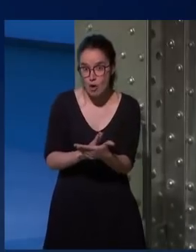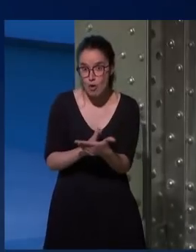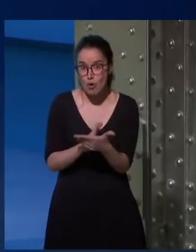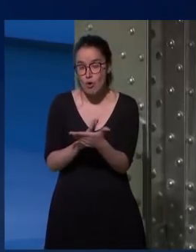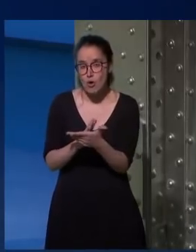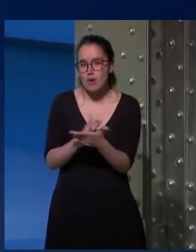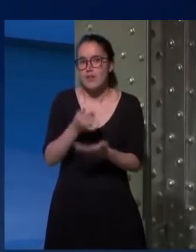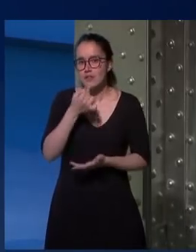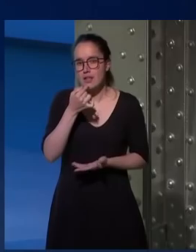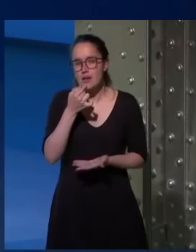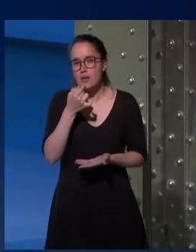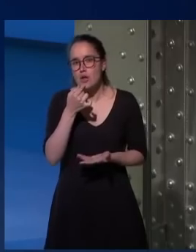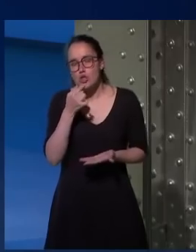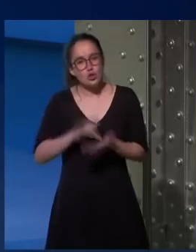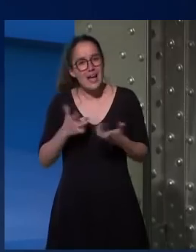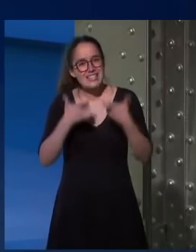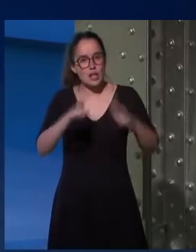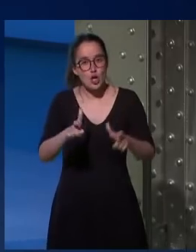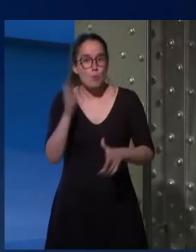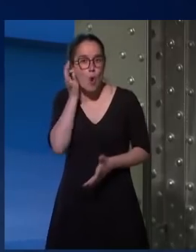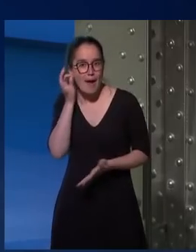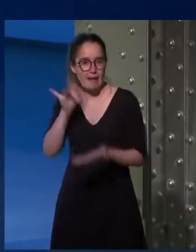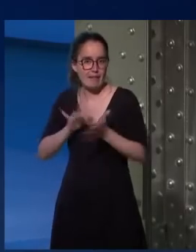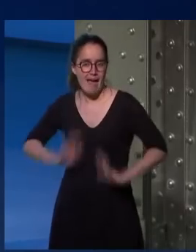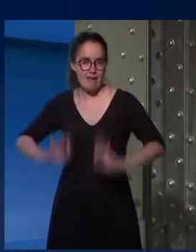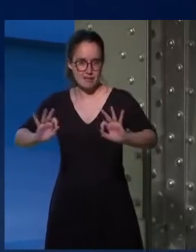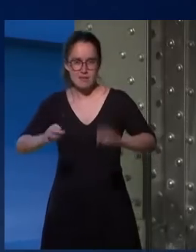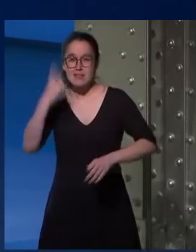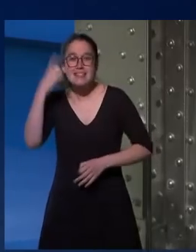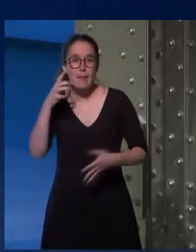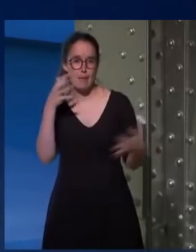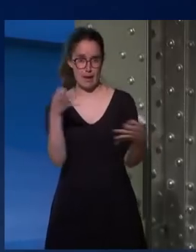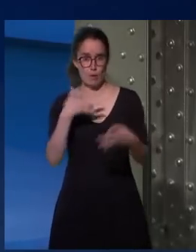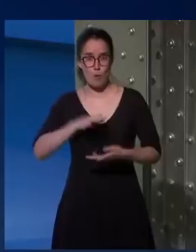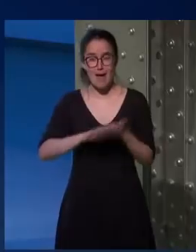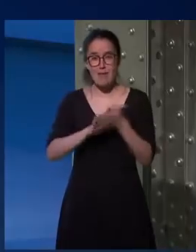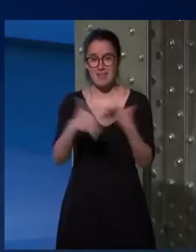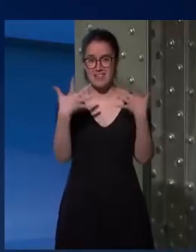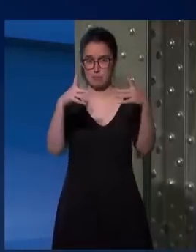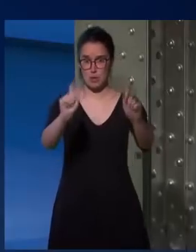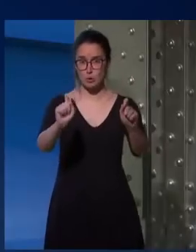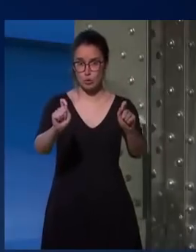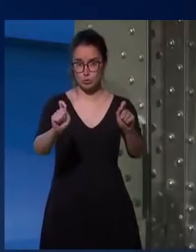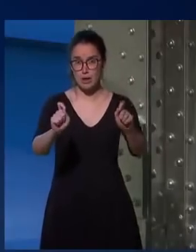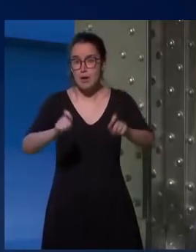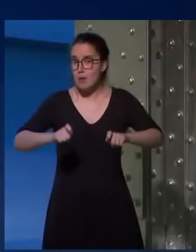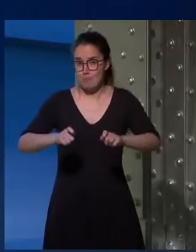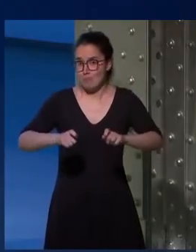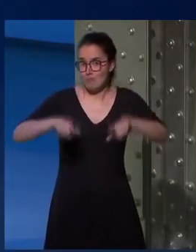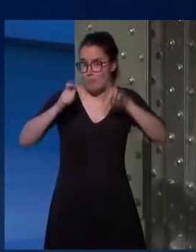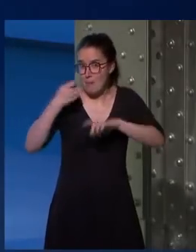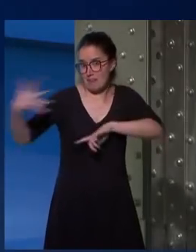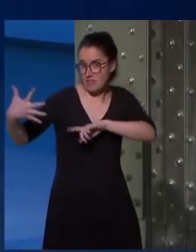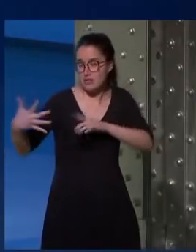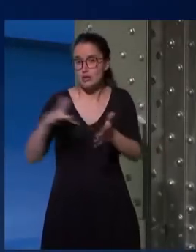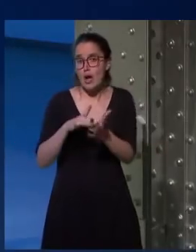pues es la que dice, vamos a hacer una sección como mujer tenía que ser, sabiendo el riesgo que comporta, que estás hablando de 10 minutos, que es prime time y que